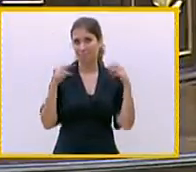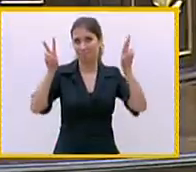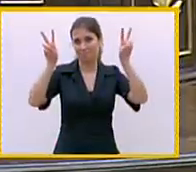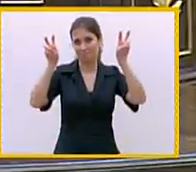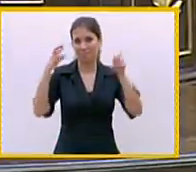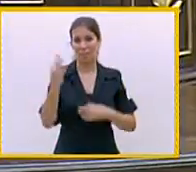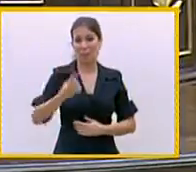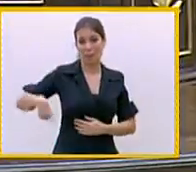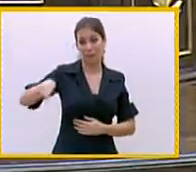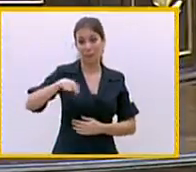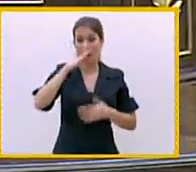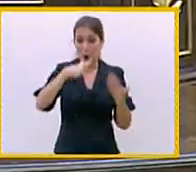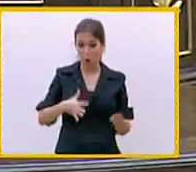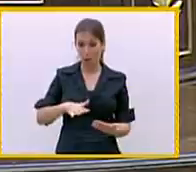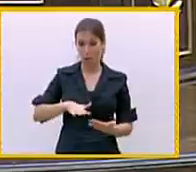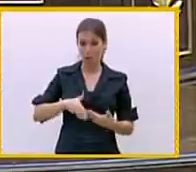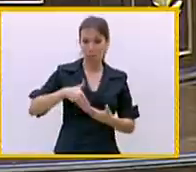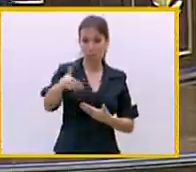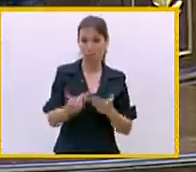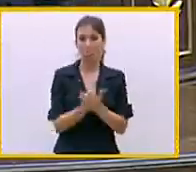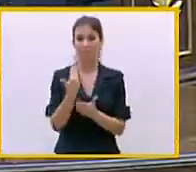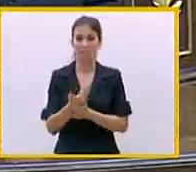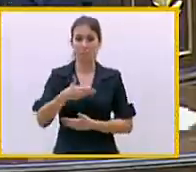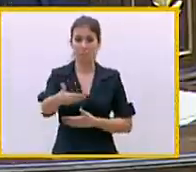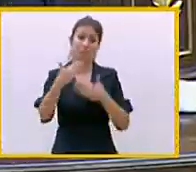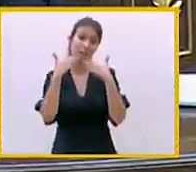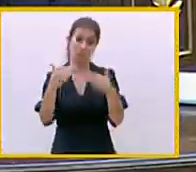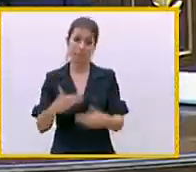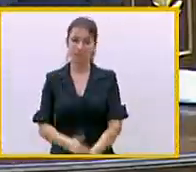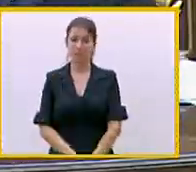hoy, mañana y todos los días del futuro. Gracias.